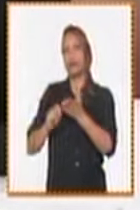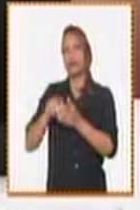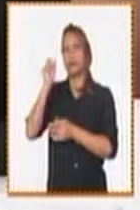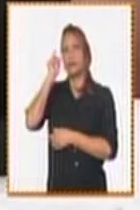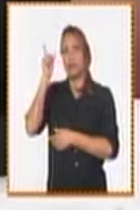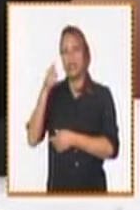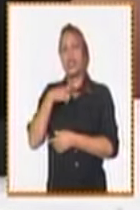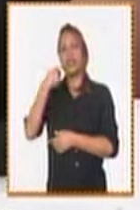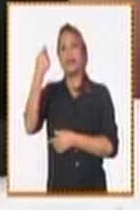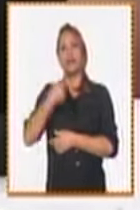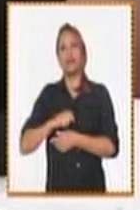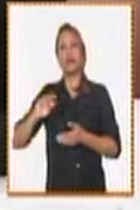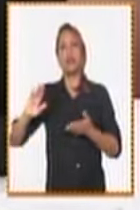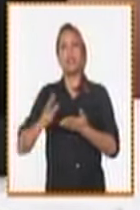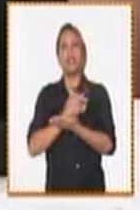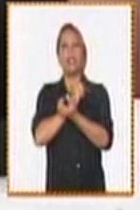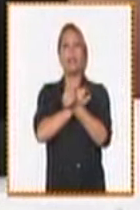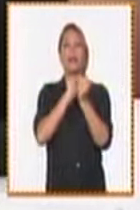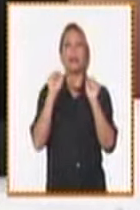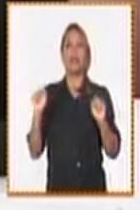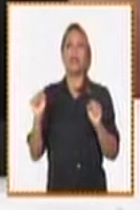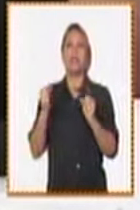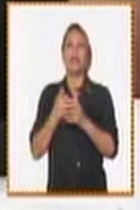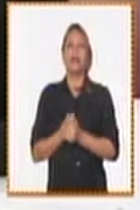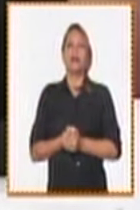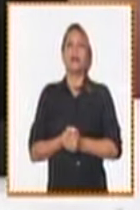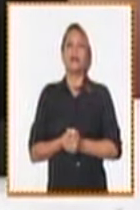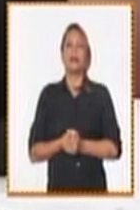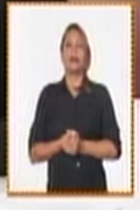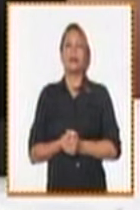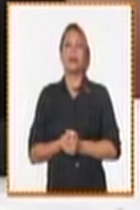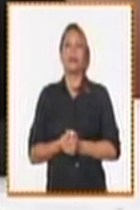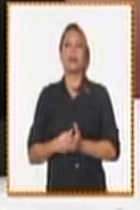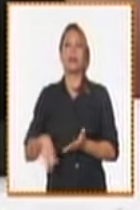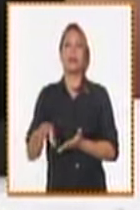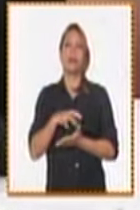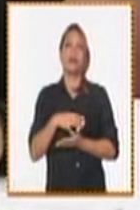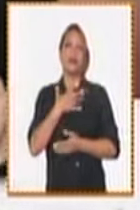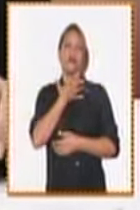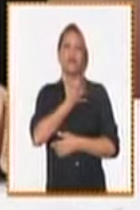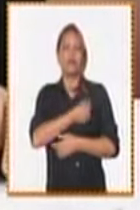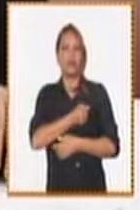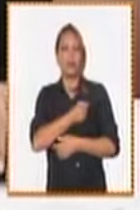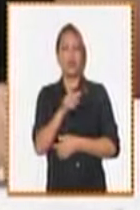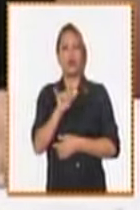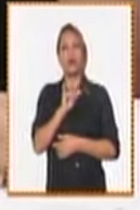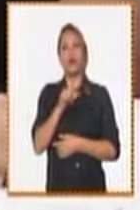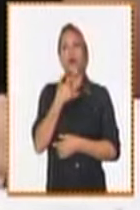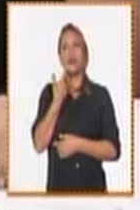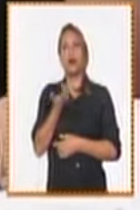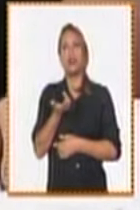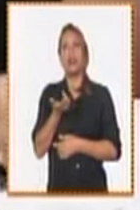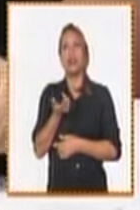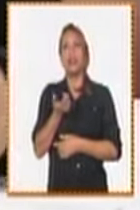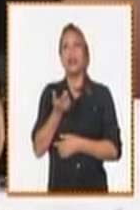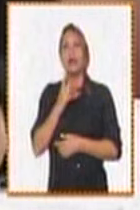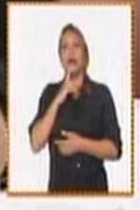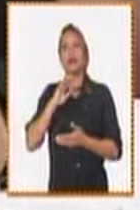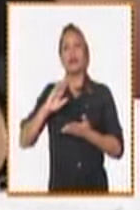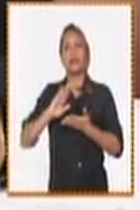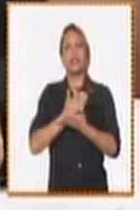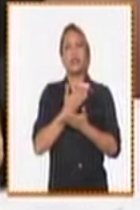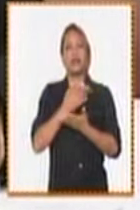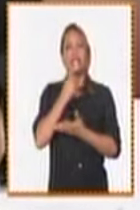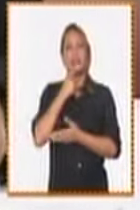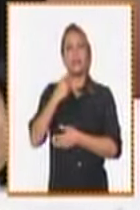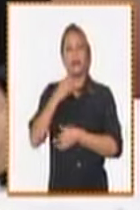quitarle para la libertad su posesión más infeliz, como quien quita a un tigre su último cachorro. Ese fue Carlos